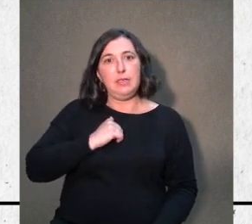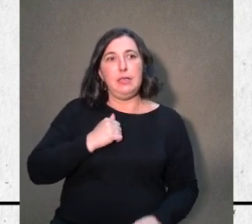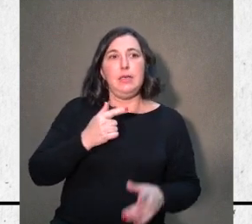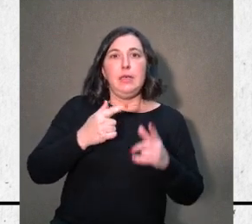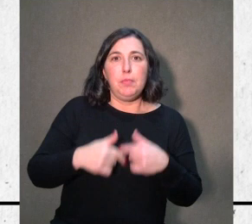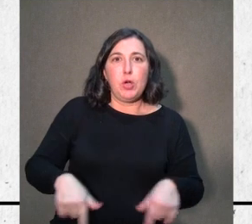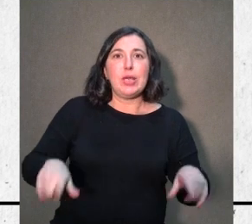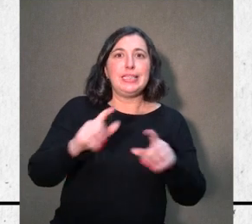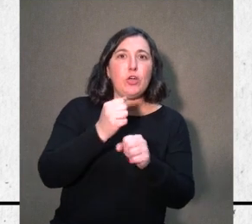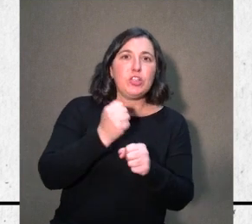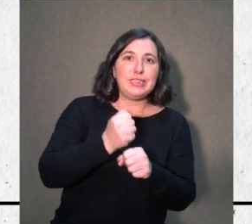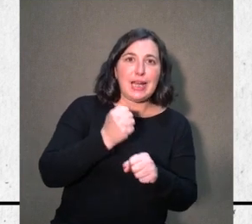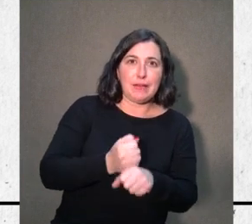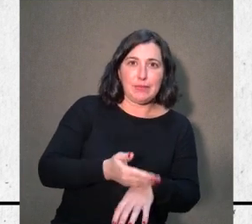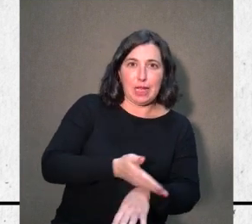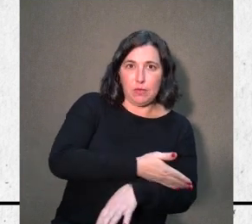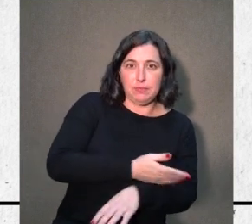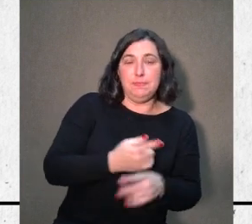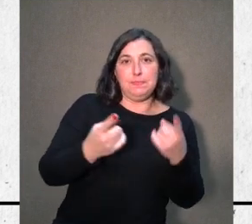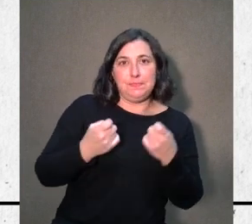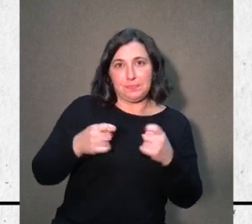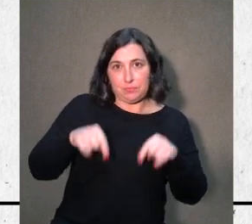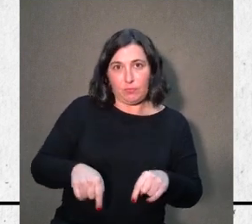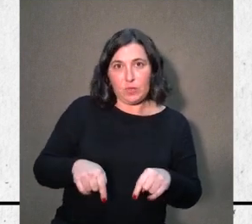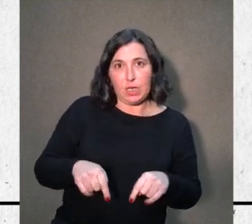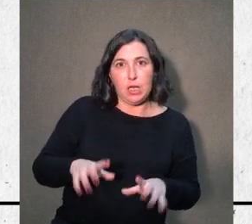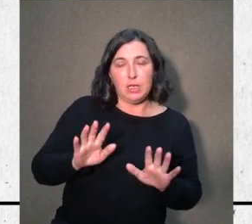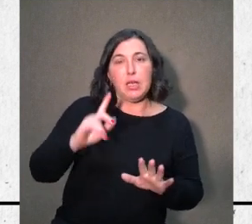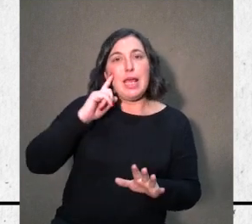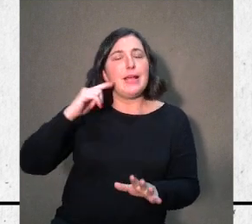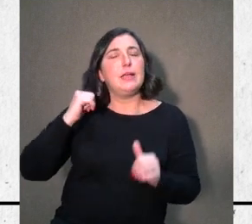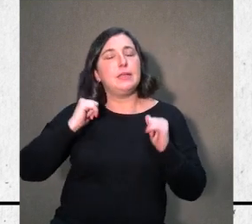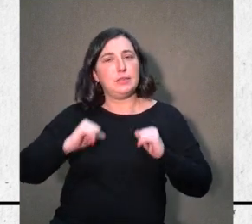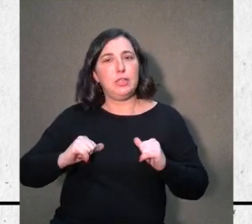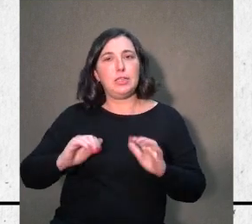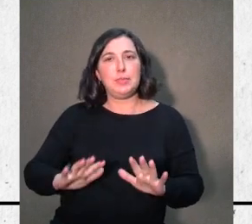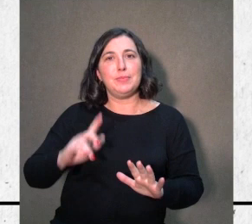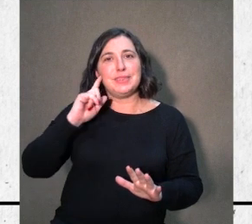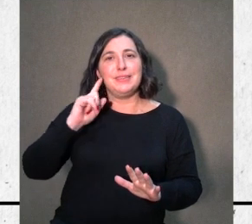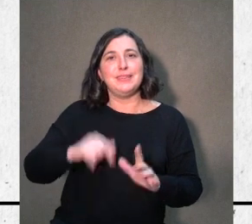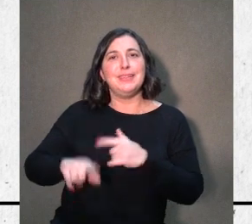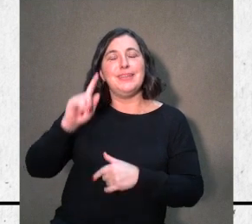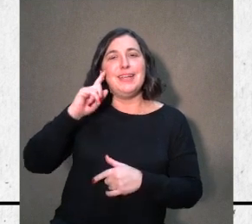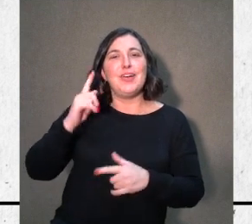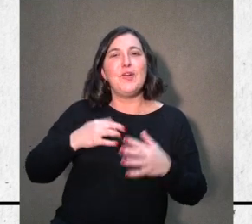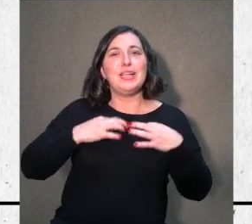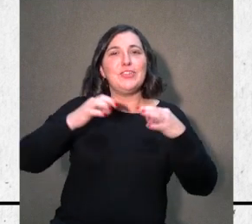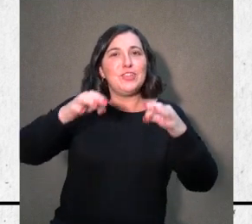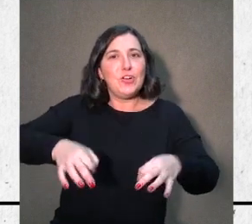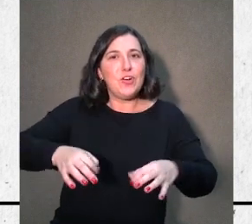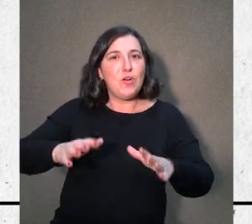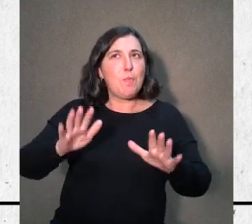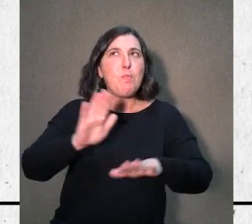muy fuerte, muy desgastante. Cuando ya uno llega al momento de la función, ya no hay mucho para hacer, ya se